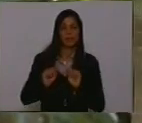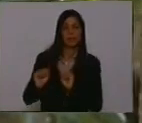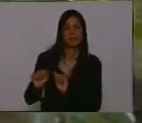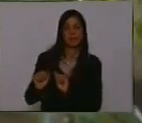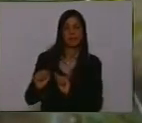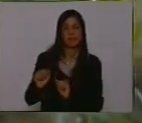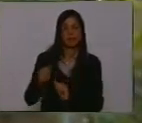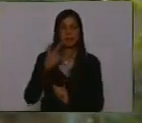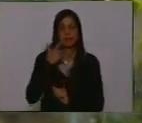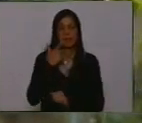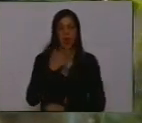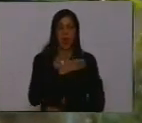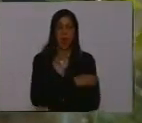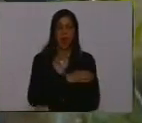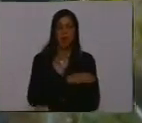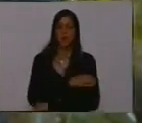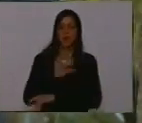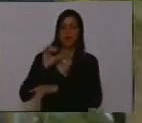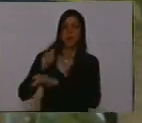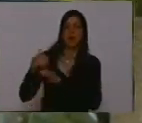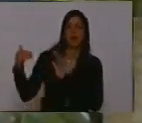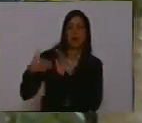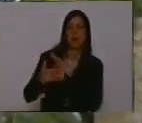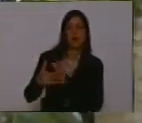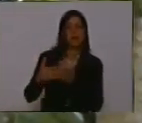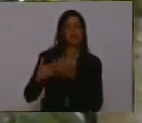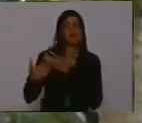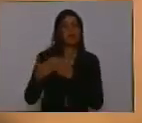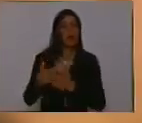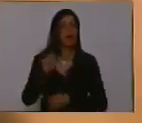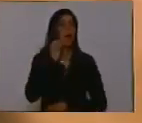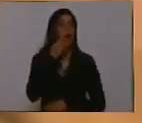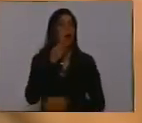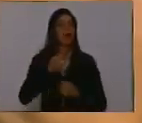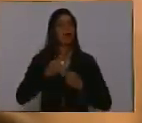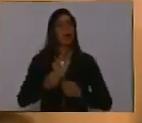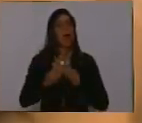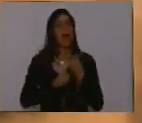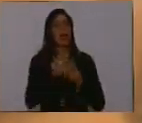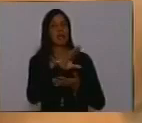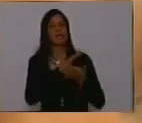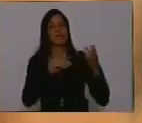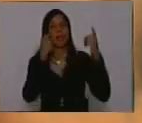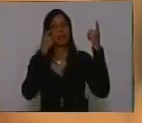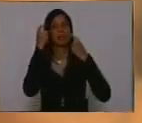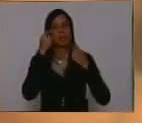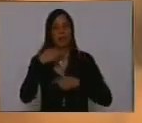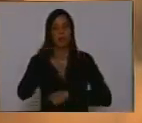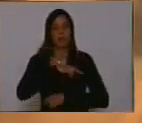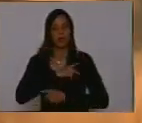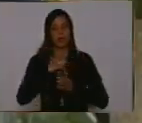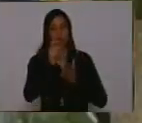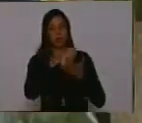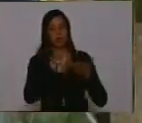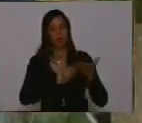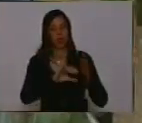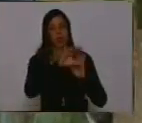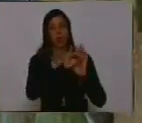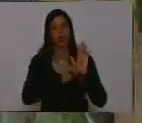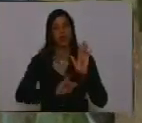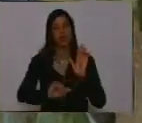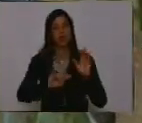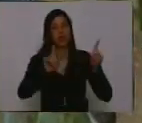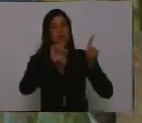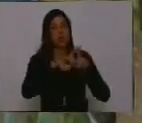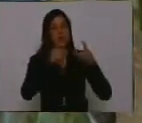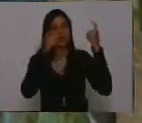lo que dicen los pseudo líderes de la oposición de Venezuela. Hagámoslo desde la oposición de Chávez. Vamos a hacer una constitución que se parezca a Chávez,